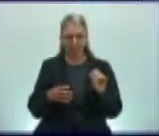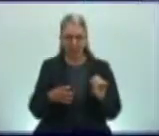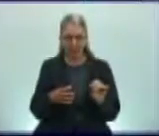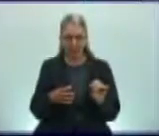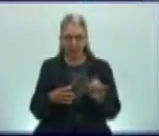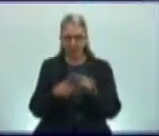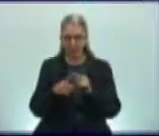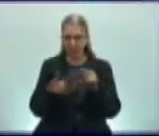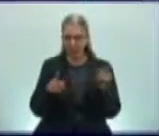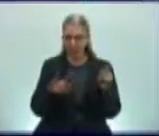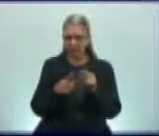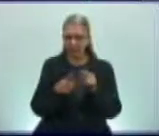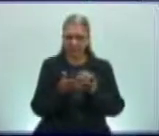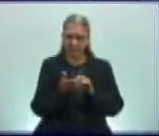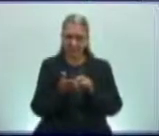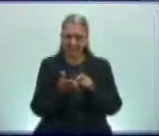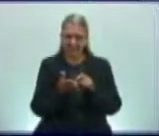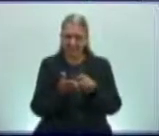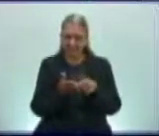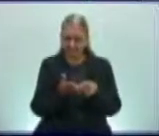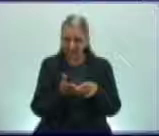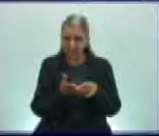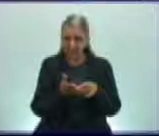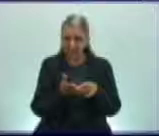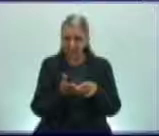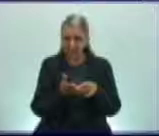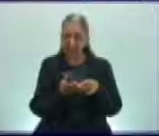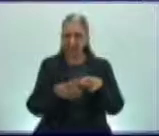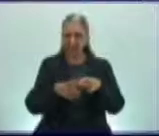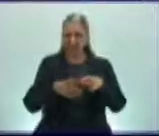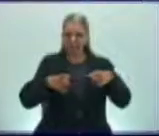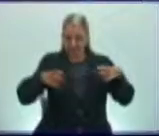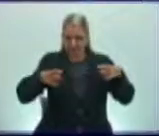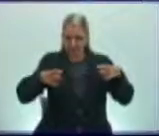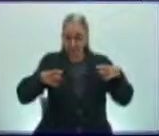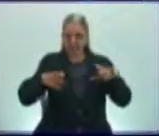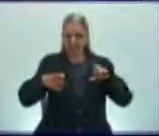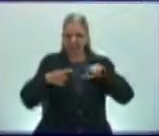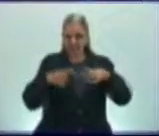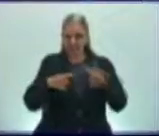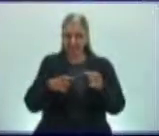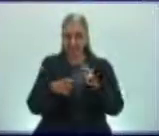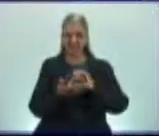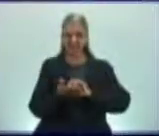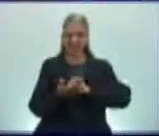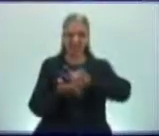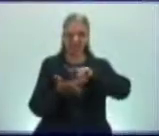sea, del fondo? Aquí tienes la actividad para que puedas copiarla.